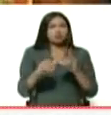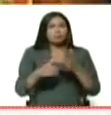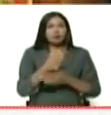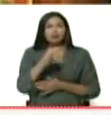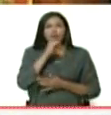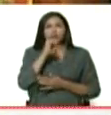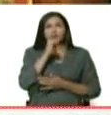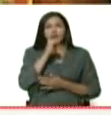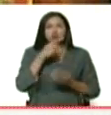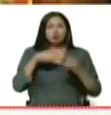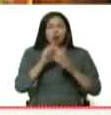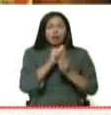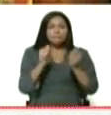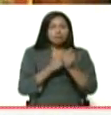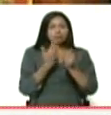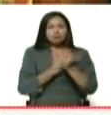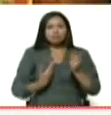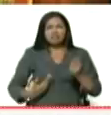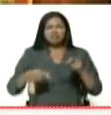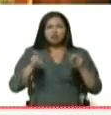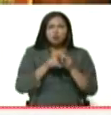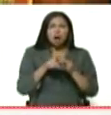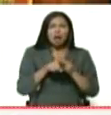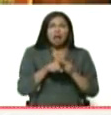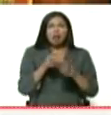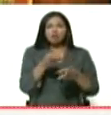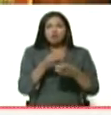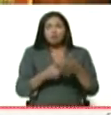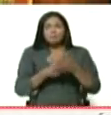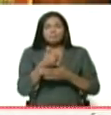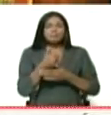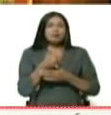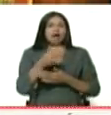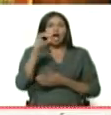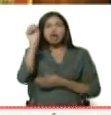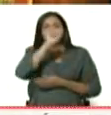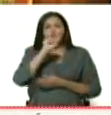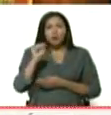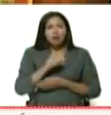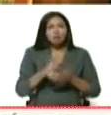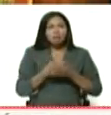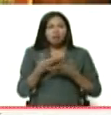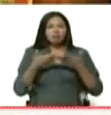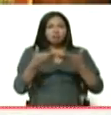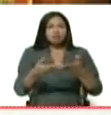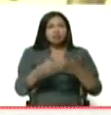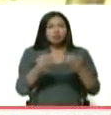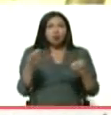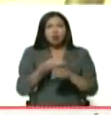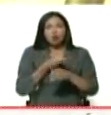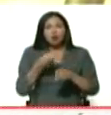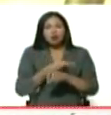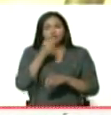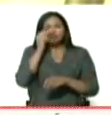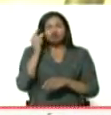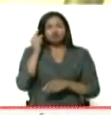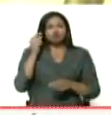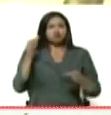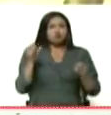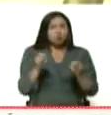informará la vicepresidenta, las nuevas fuentes de ingresos en bolívares, para todas las gobernaciones que